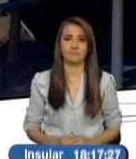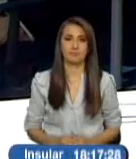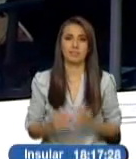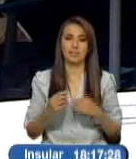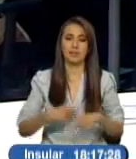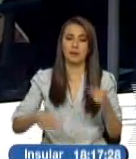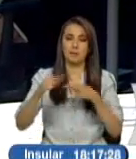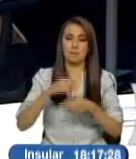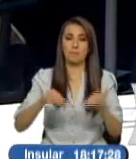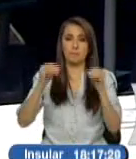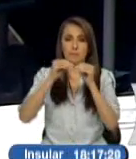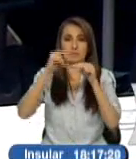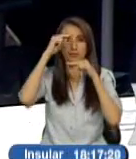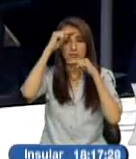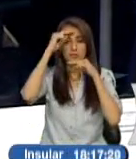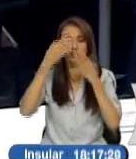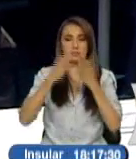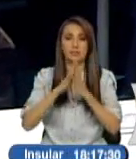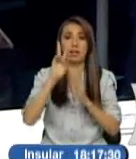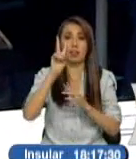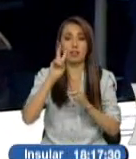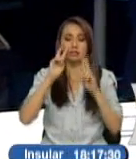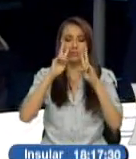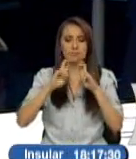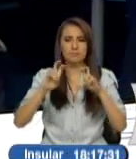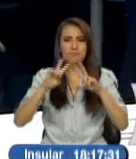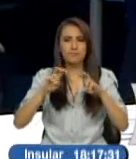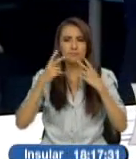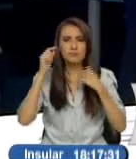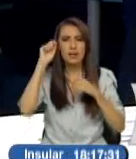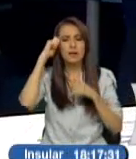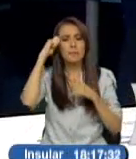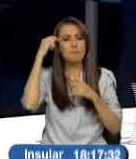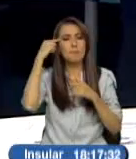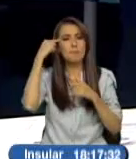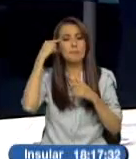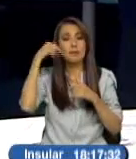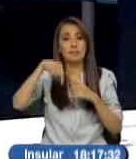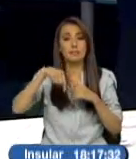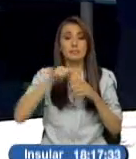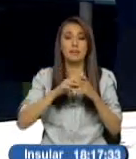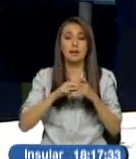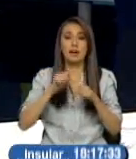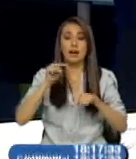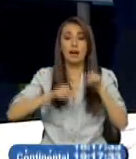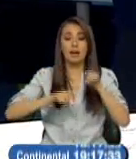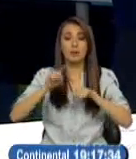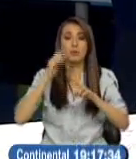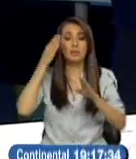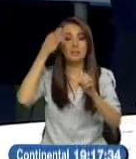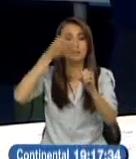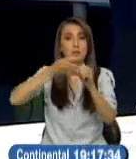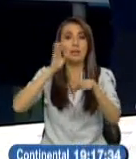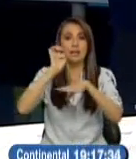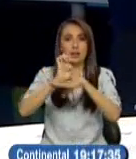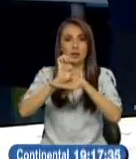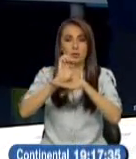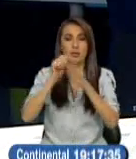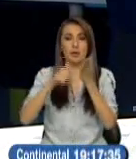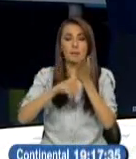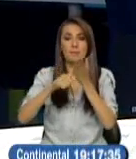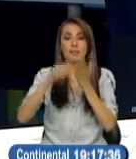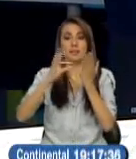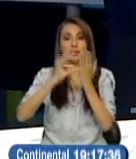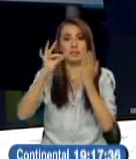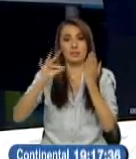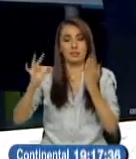Estamos de regreso con más noticias. Dos analistas económicos reflexionan sobre la situación de nuestro país y las proyecciones expuestas por el ministro de Economía y